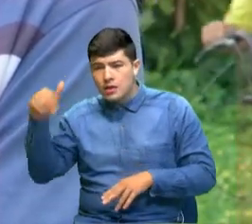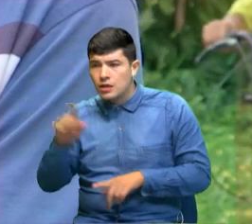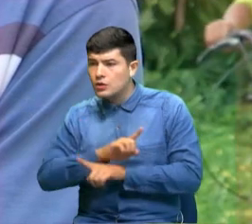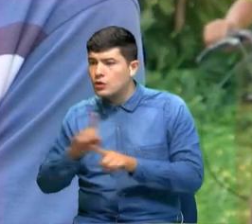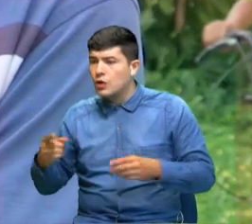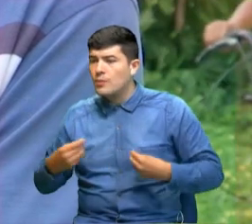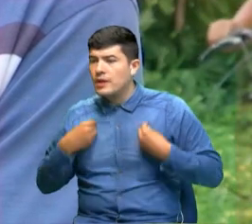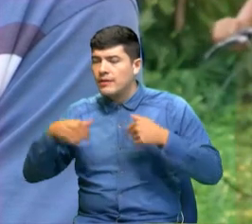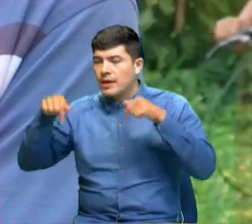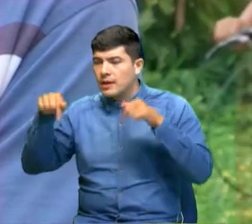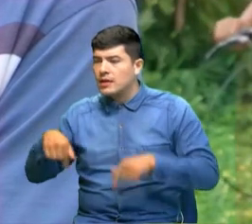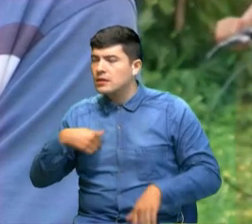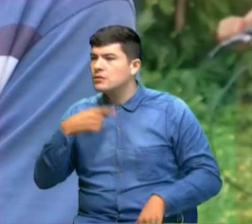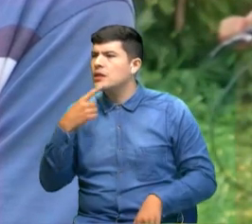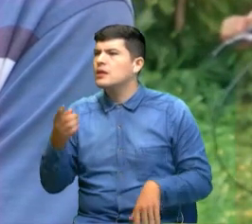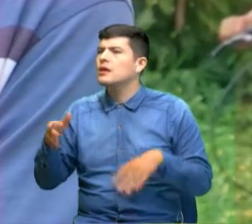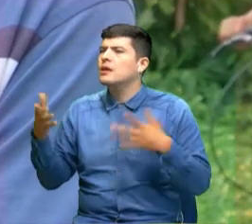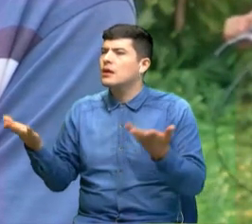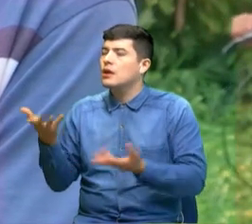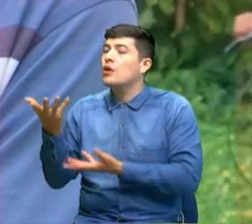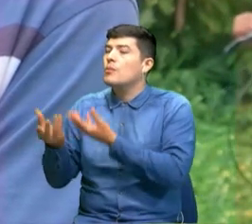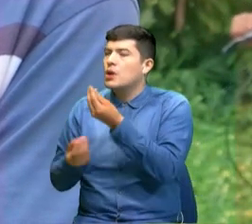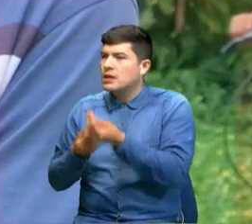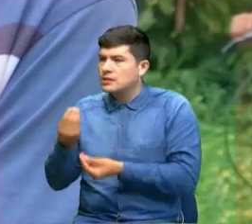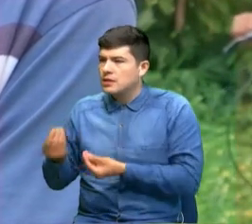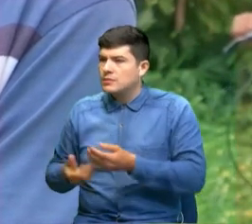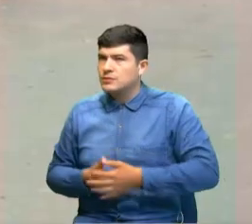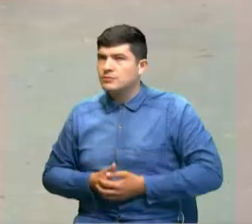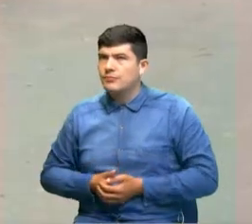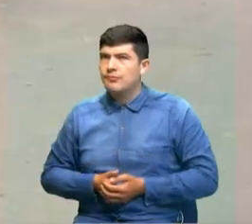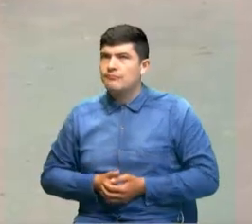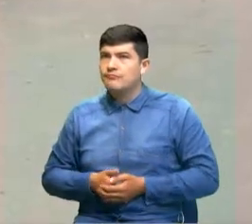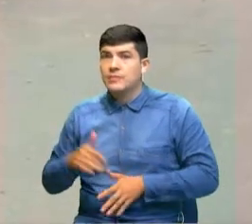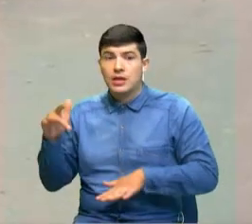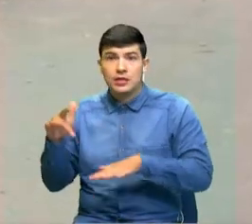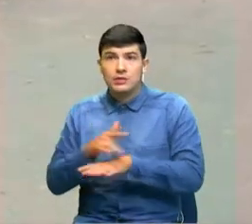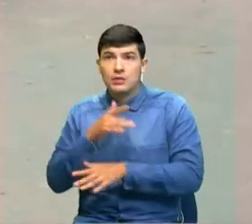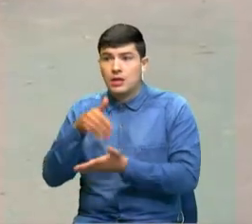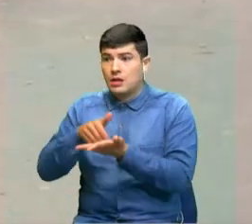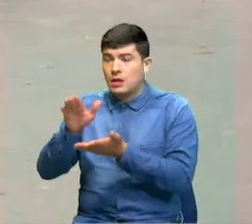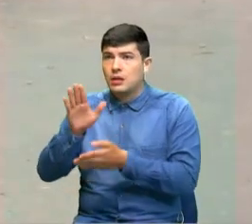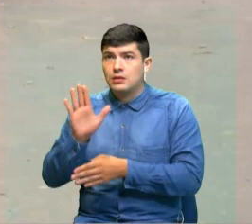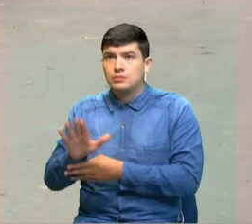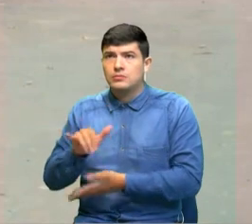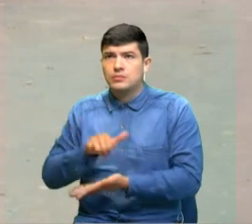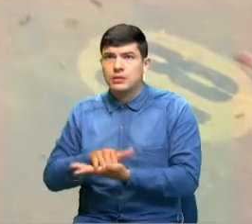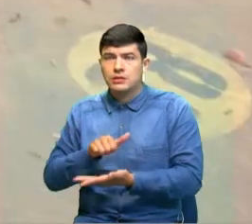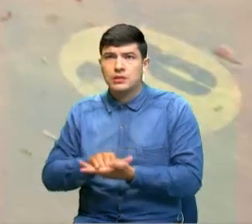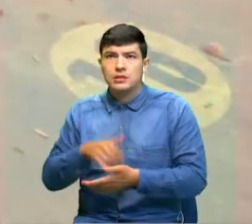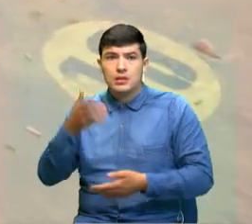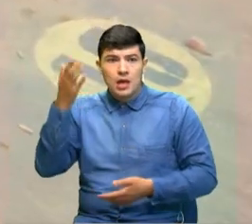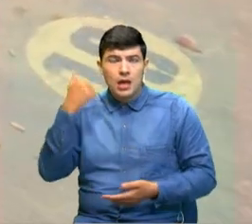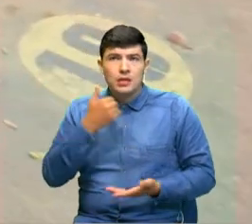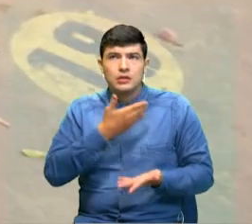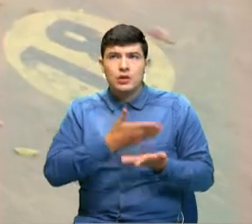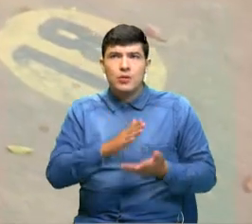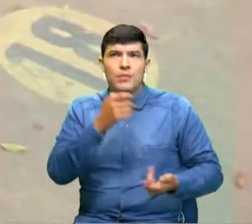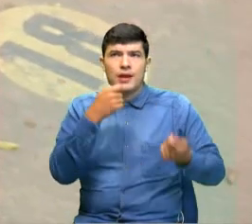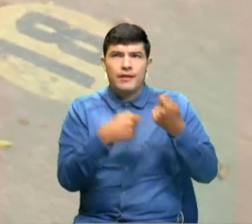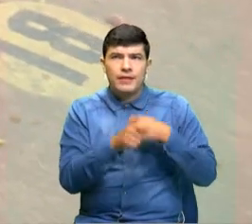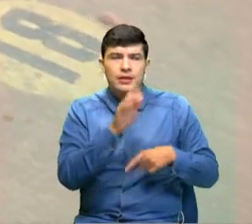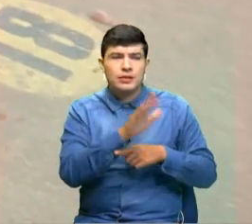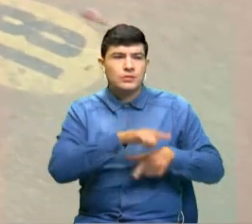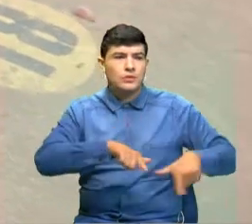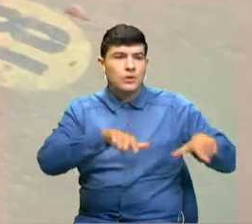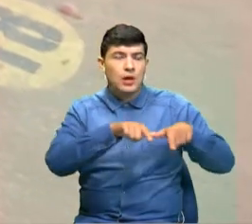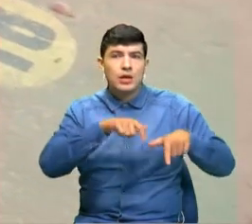le dije yo. Y entonces, ¿cómo hacemos ahí? Que tocaba que sacarlo, tocó sacarlo. Y si se hace una compraventa, ¿qué? No, que